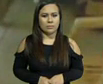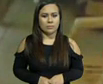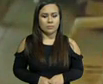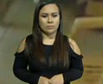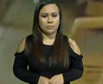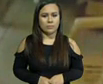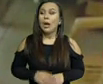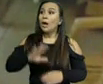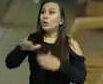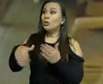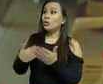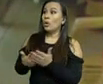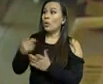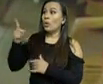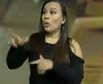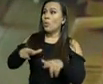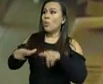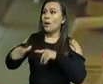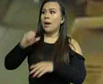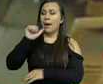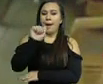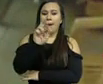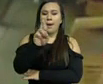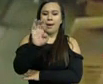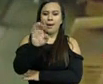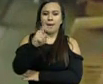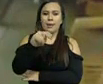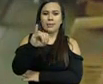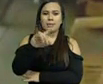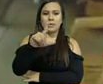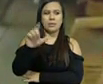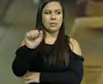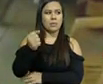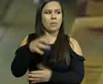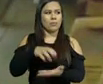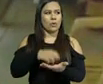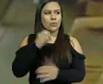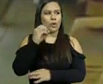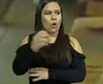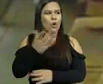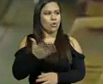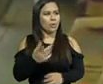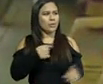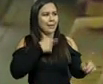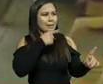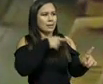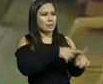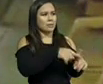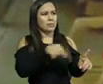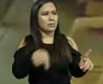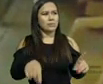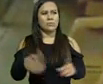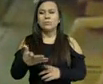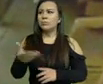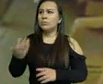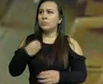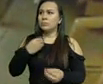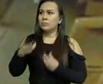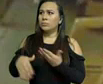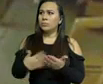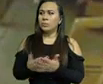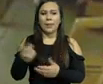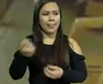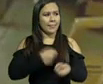todo ocurrió en arenillas provincia del oro vemos cómo una mujer ingresa hasta un local comercial de venta